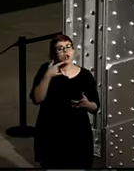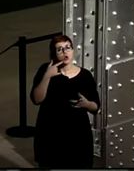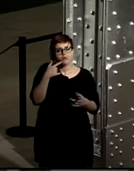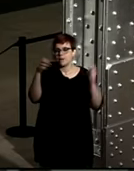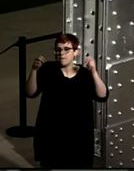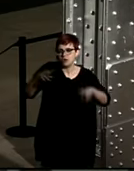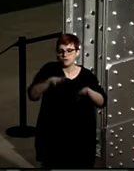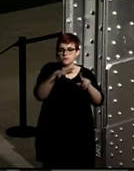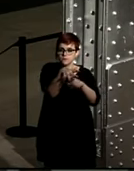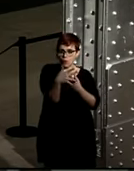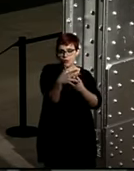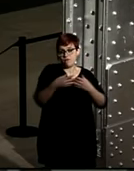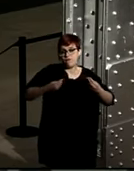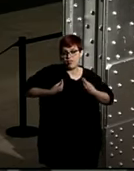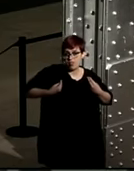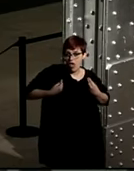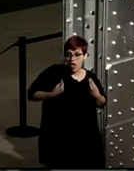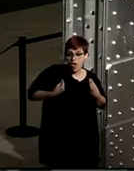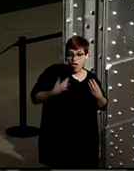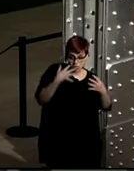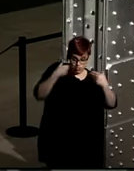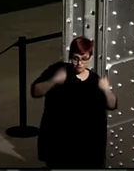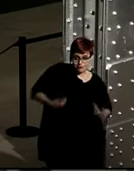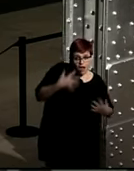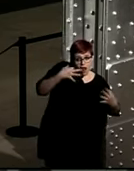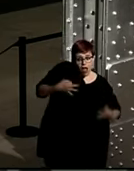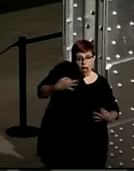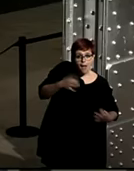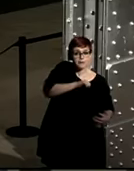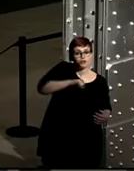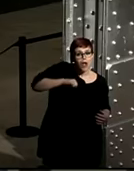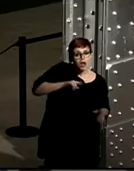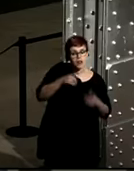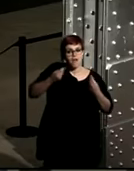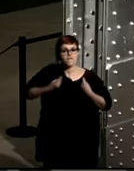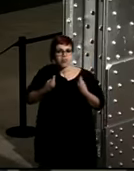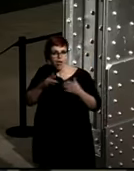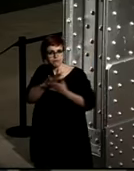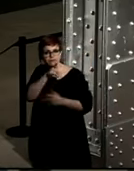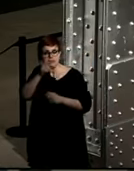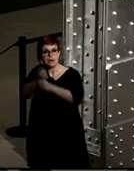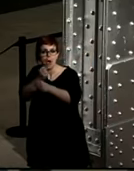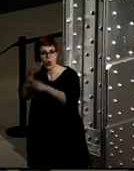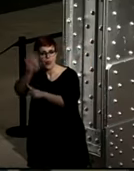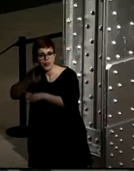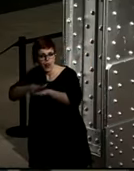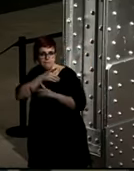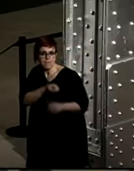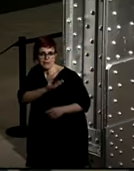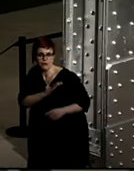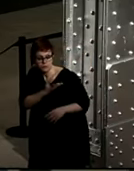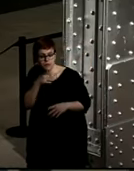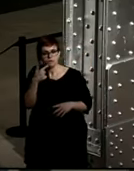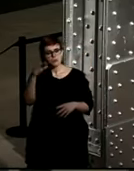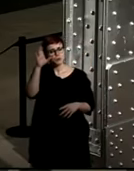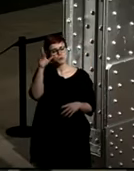la vida, como todos, la vida que tienes y esa otro que es como mucha pasión. De todas formas, a mí escuchándonos un